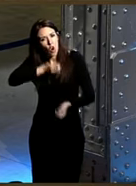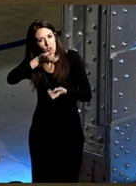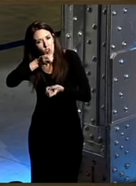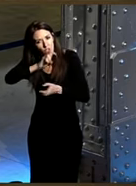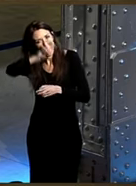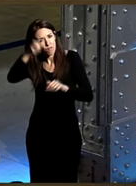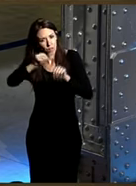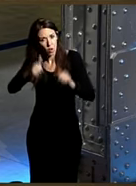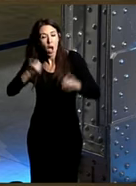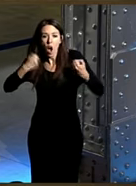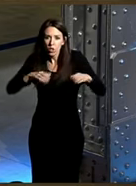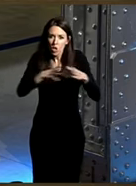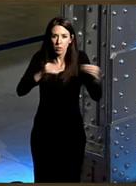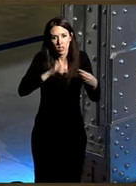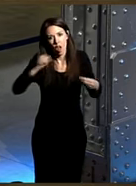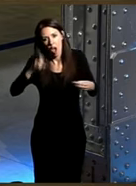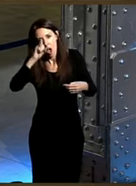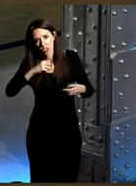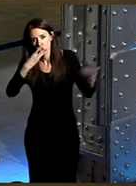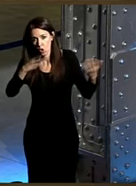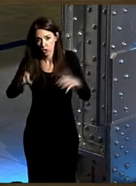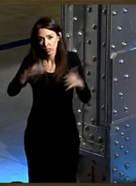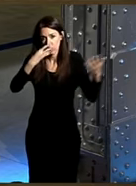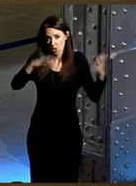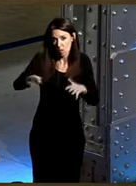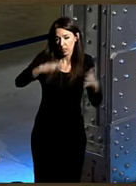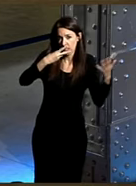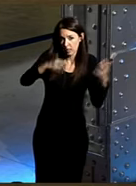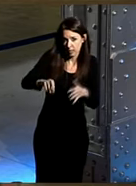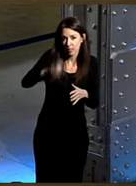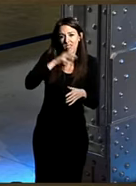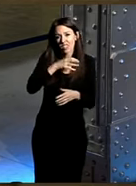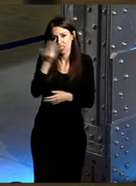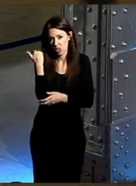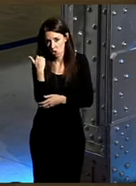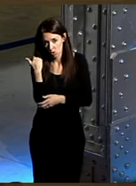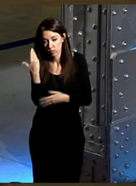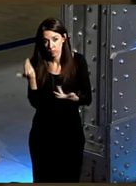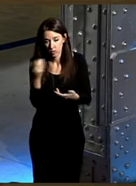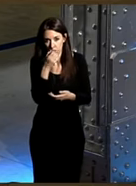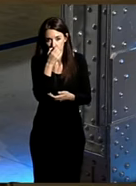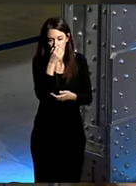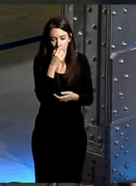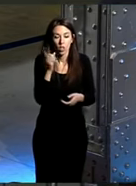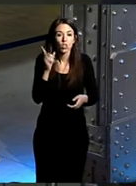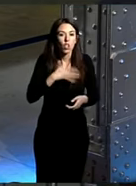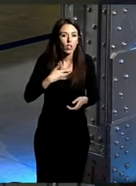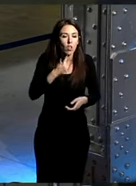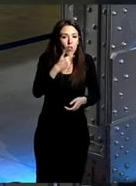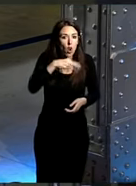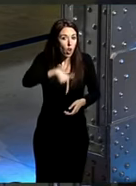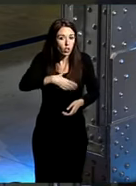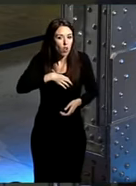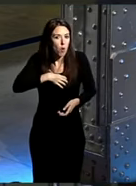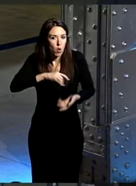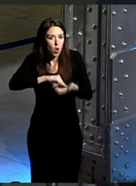aunque en la universidad sigue atada a los años 80, 90 o 70 del siglo pasado. Yo solo quería decir que yo creo que hoy yo no